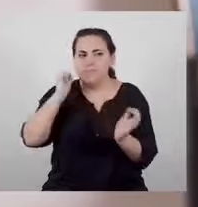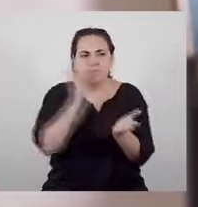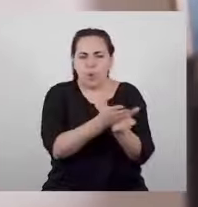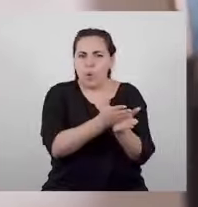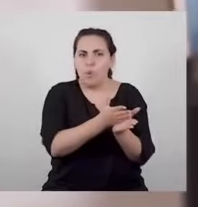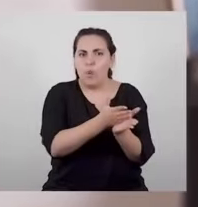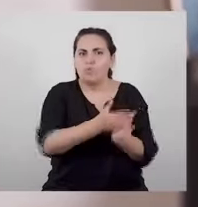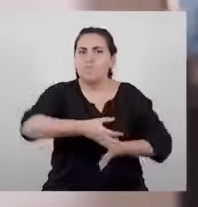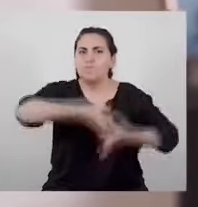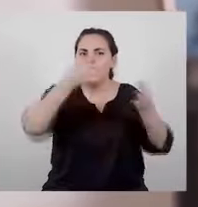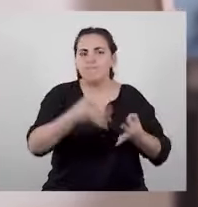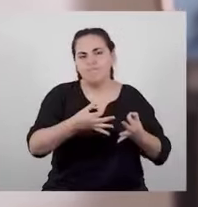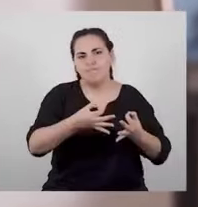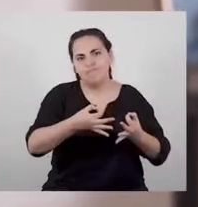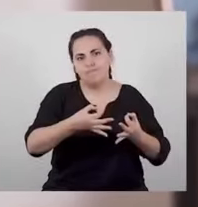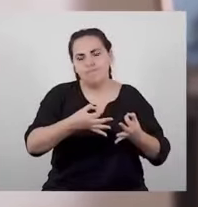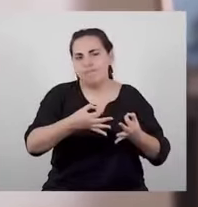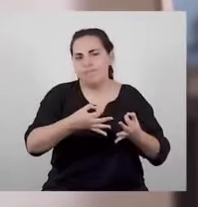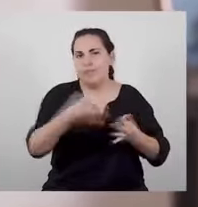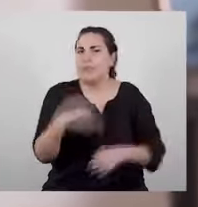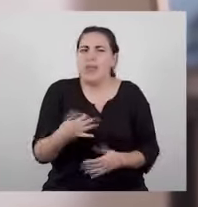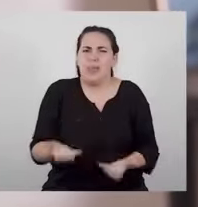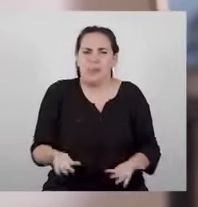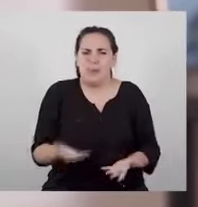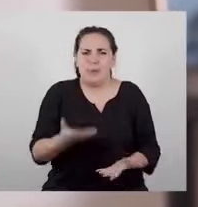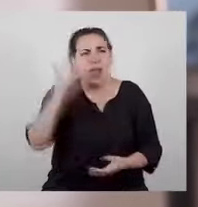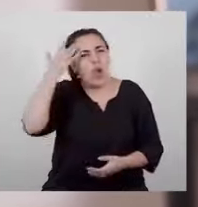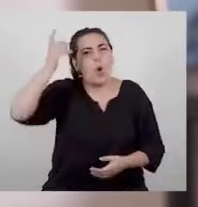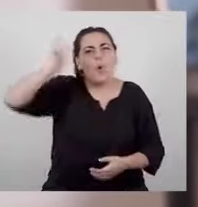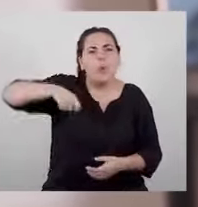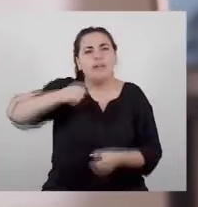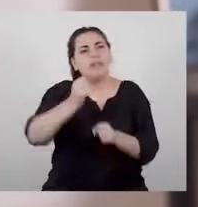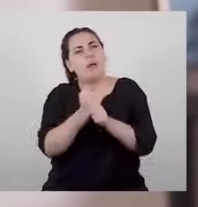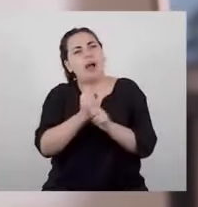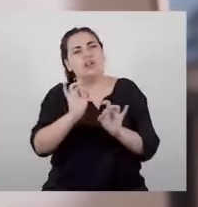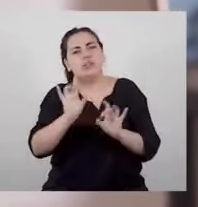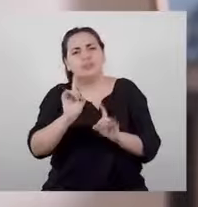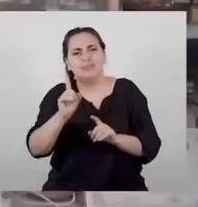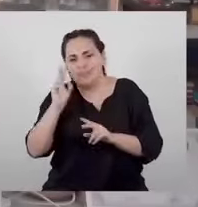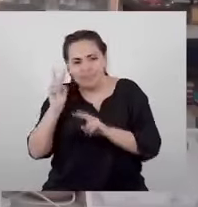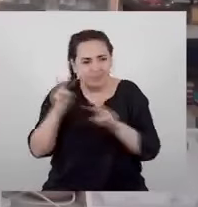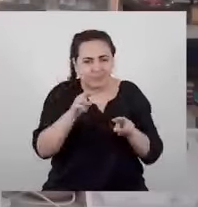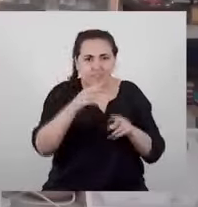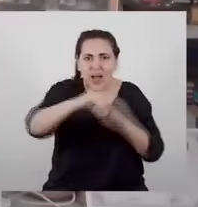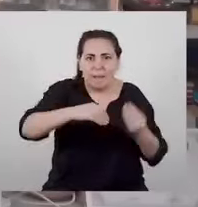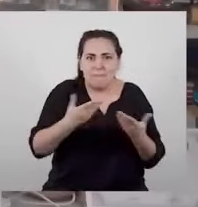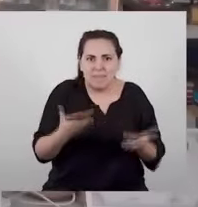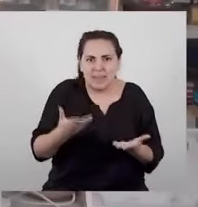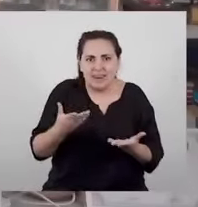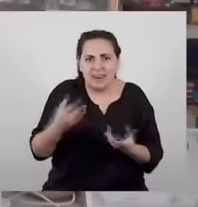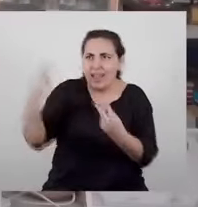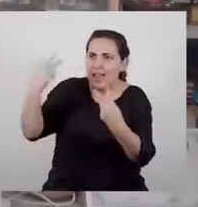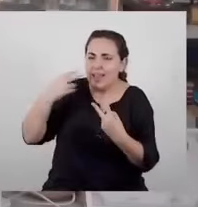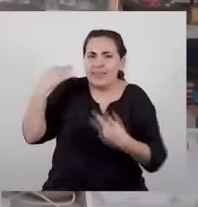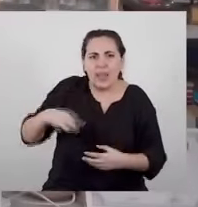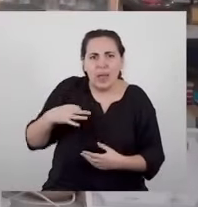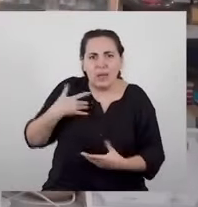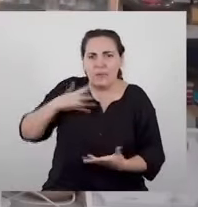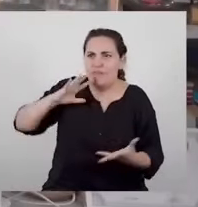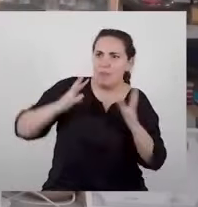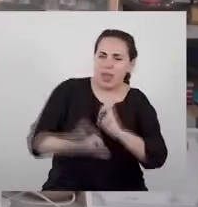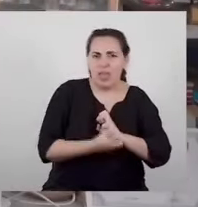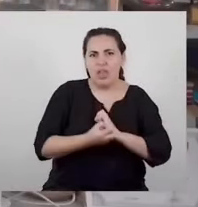correctas digamos o sea una pena o sea el juez más allá de hacer su trabajo tiene que ver a la familia tiene que ver el destrozo que se hizo en